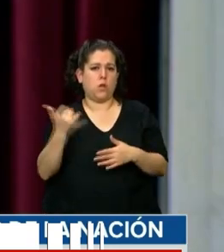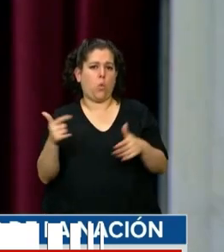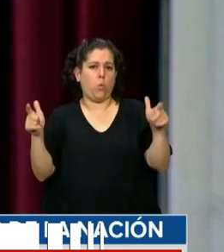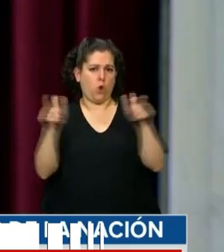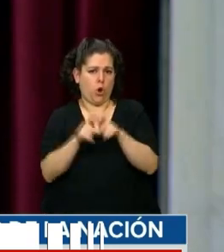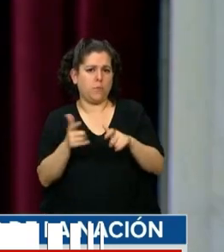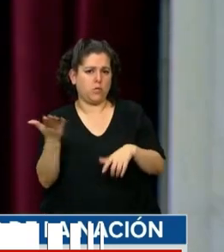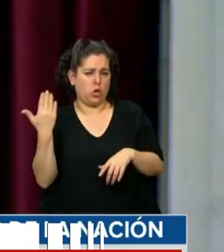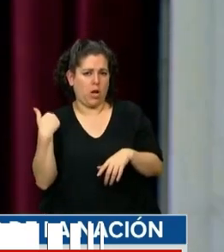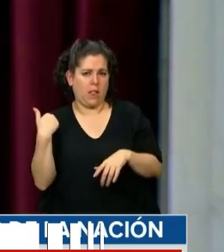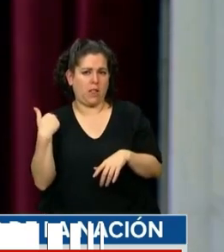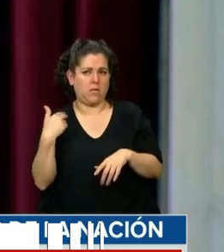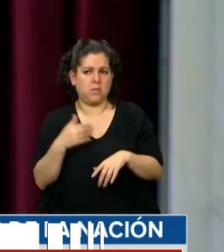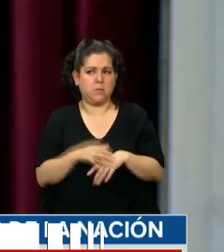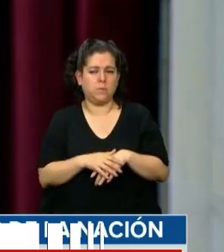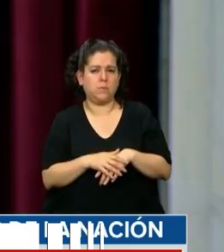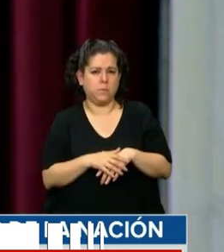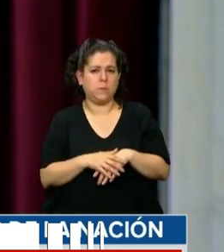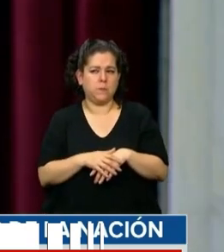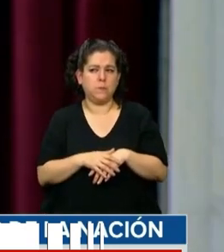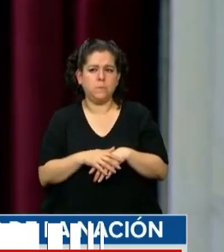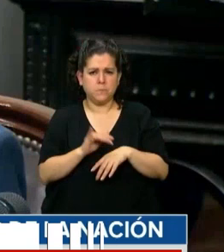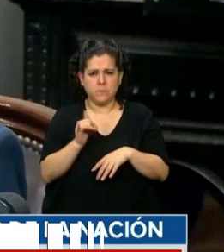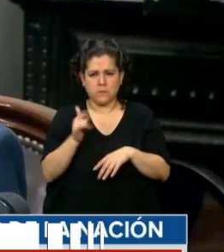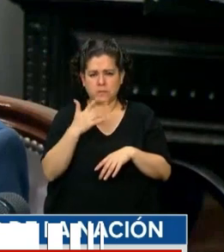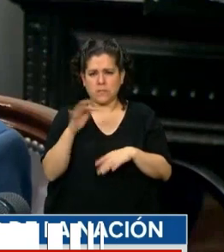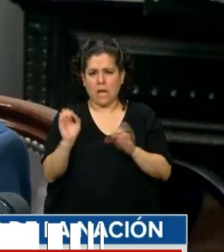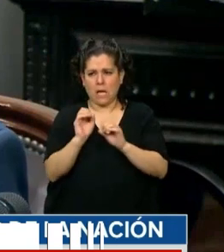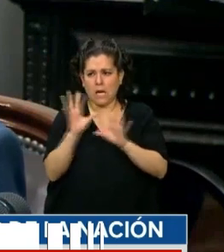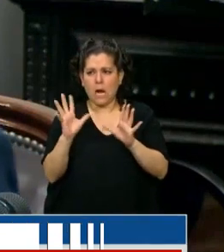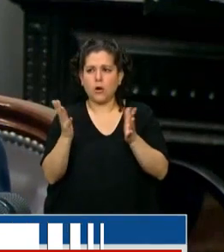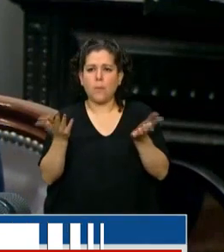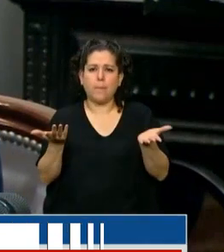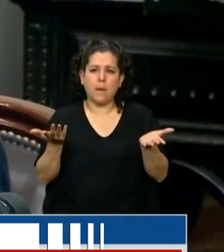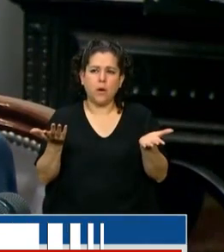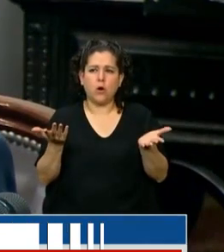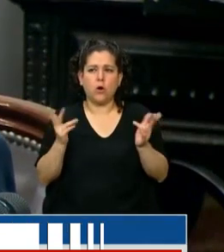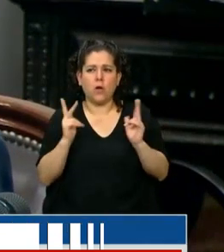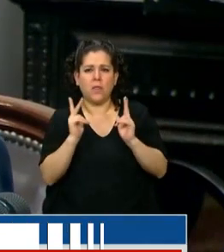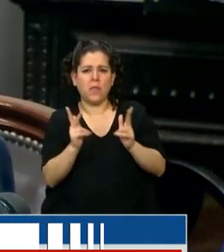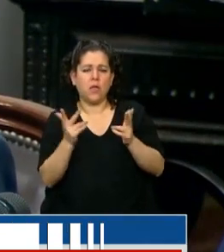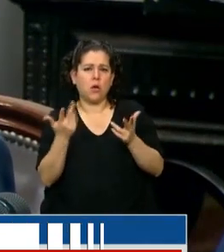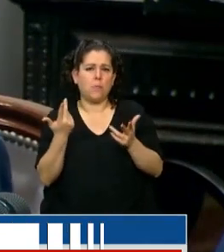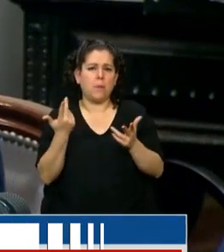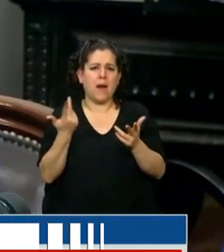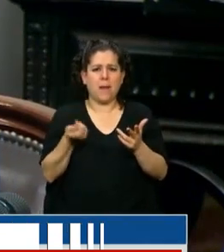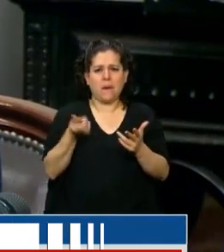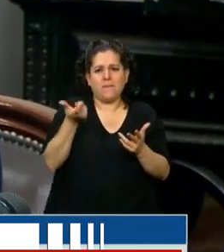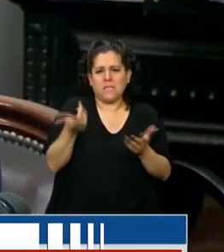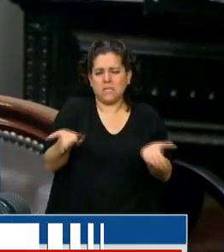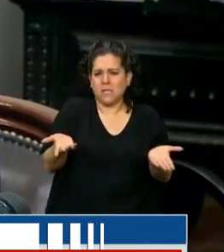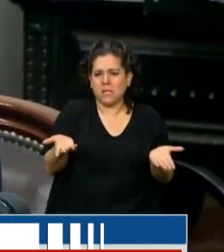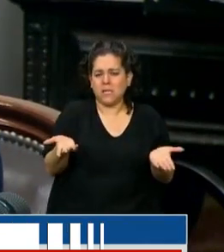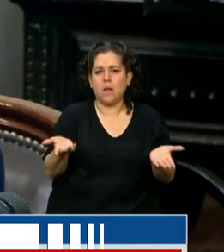porcentaje? Mirá, si nosotros usamos el ICL actualmente vigente, el 50% del ICL estaría cerca